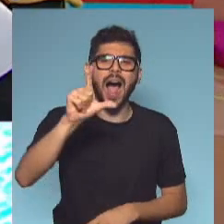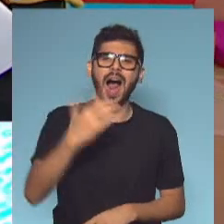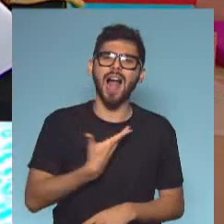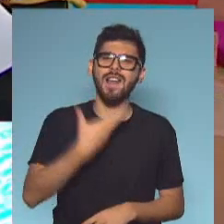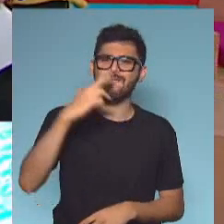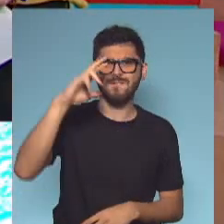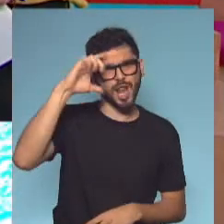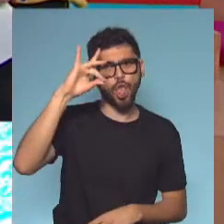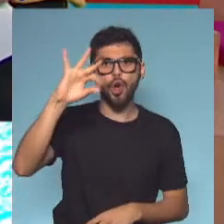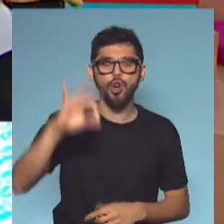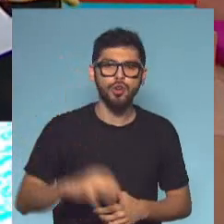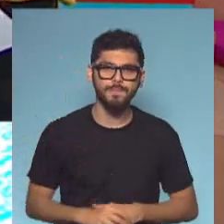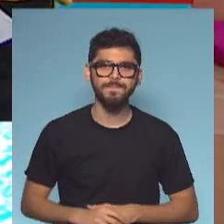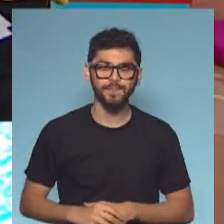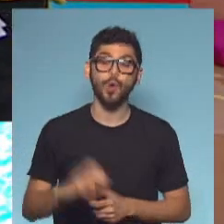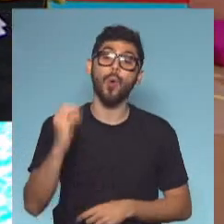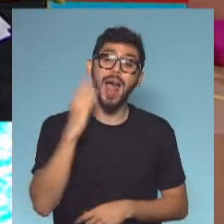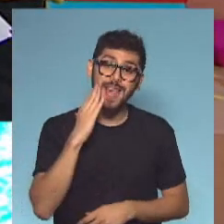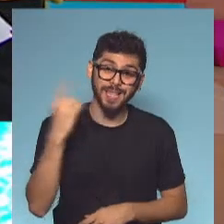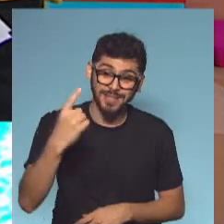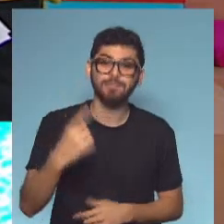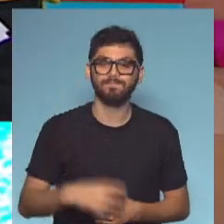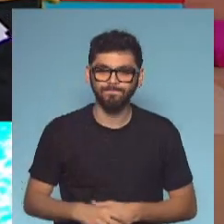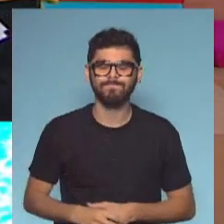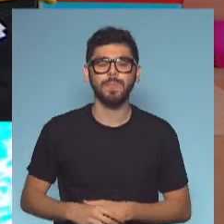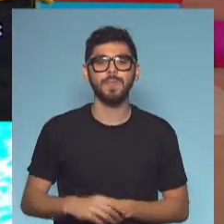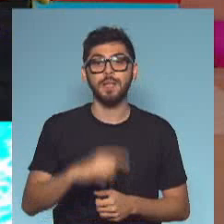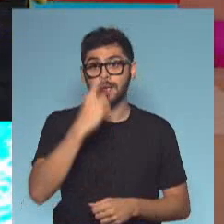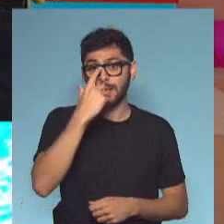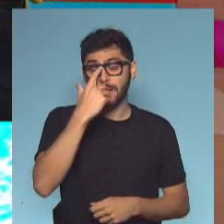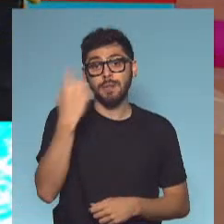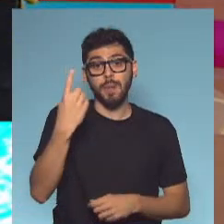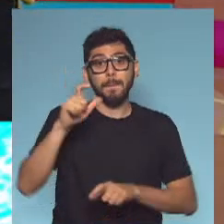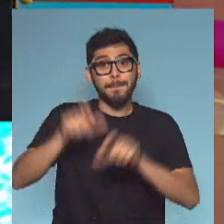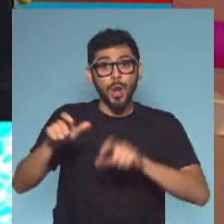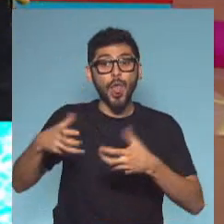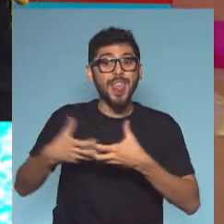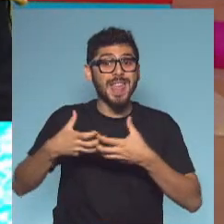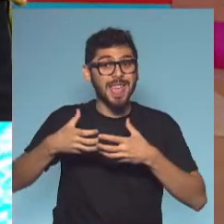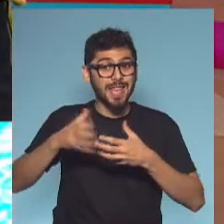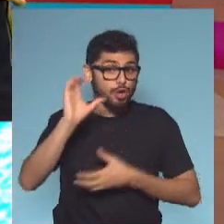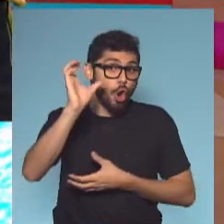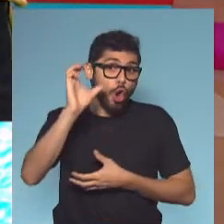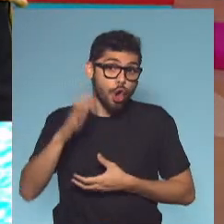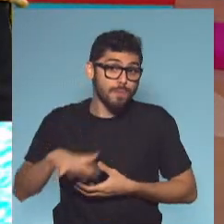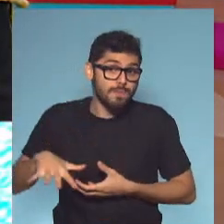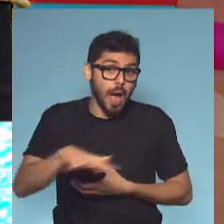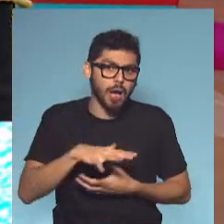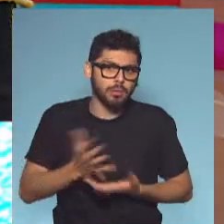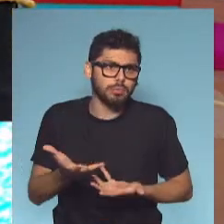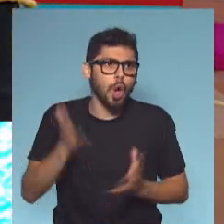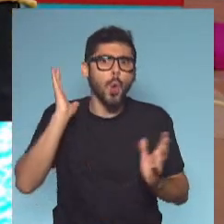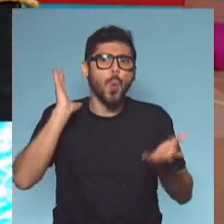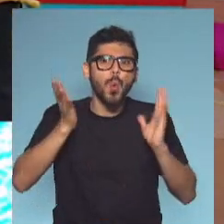Bueno, buenas tardes. Primero buenas que tardes. Todo, digamos que la población colombiana se ha cansado de la violencia